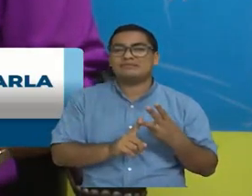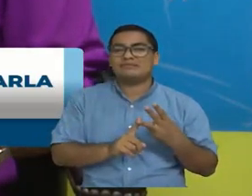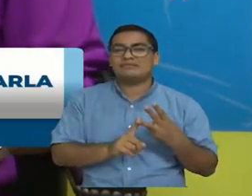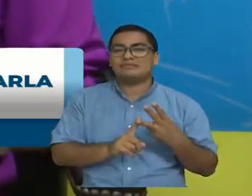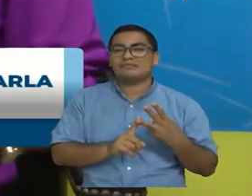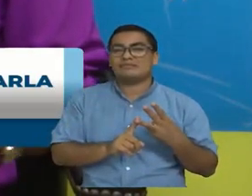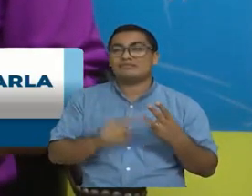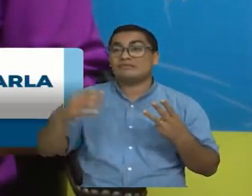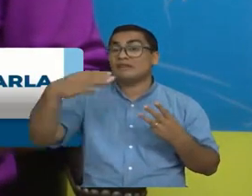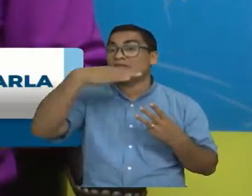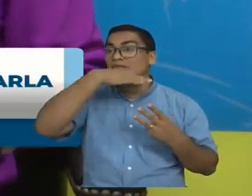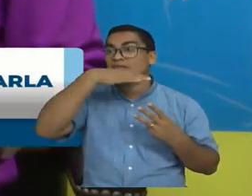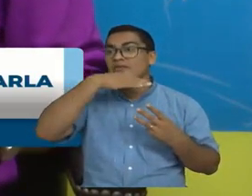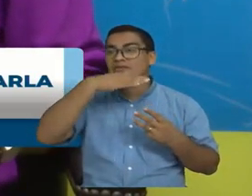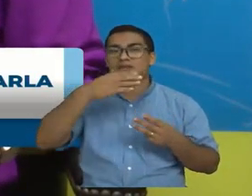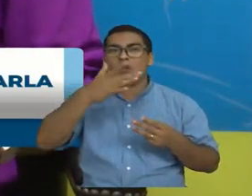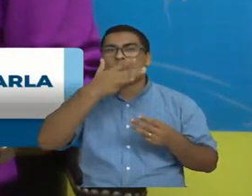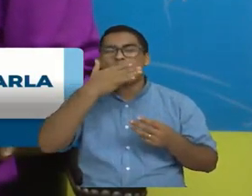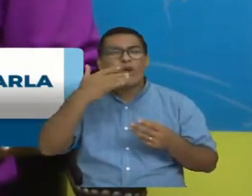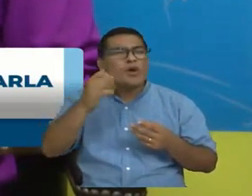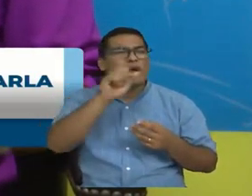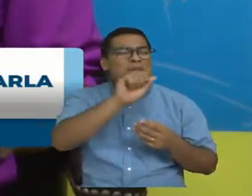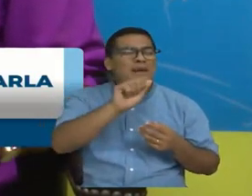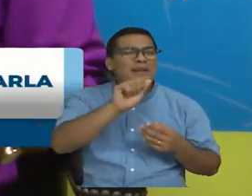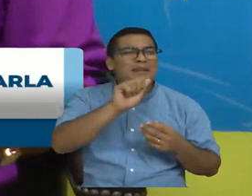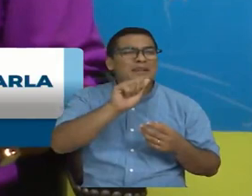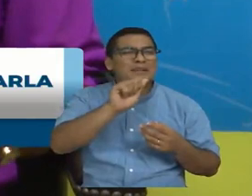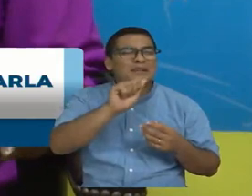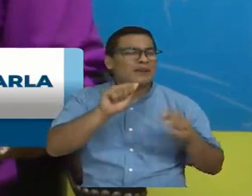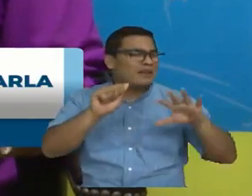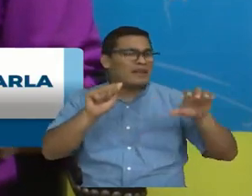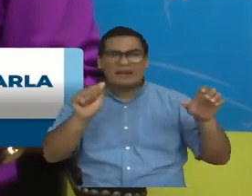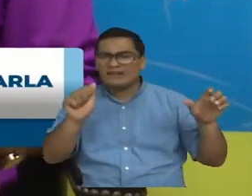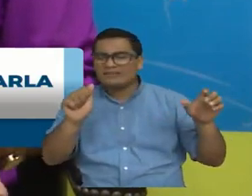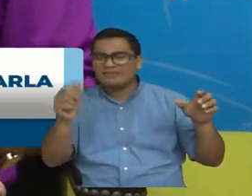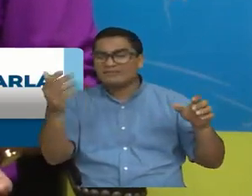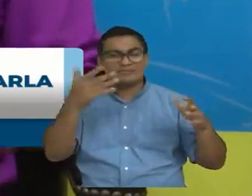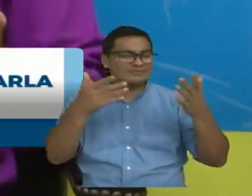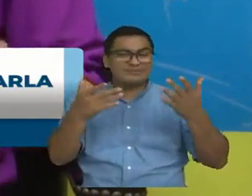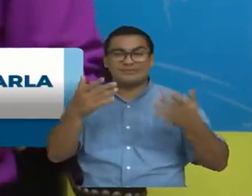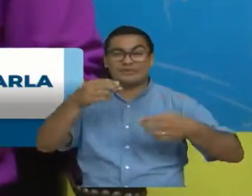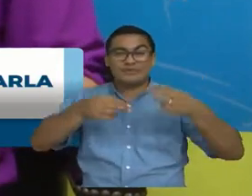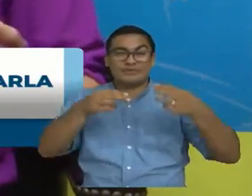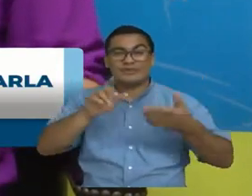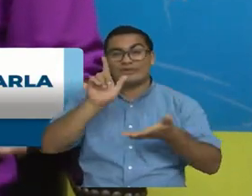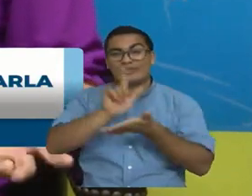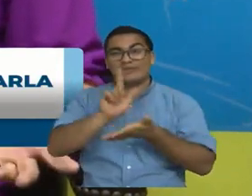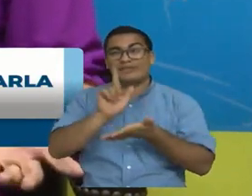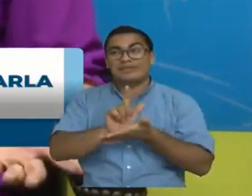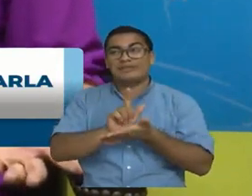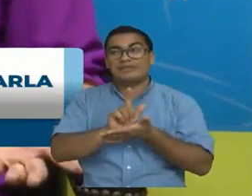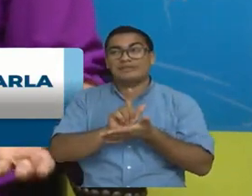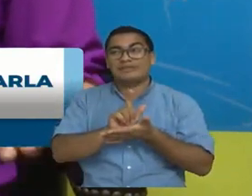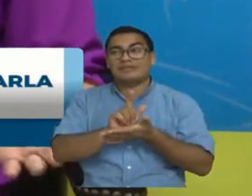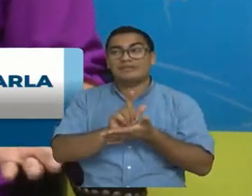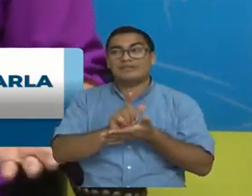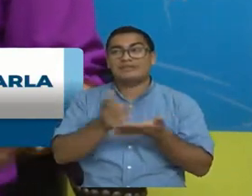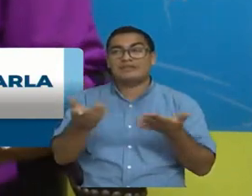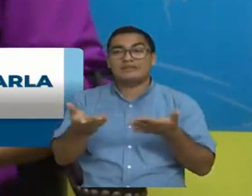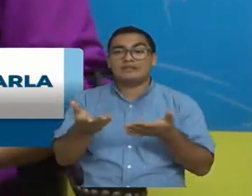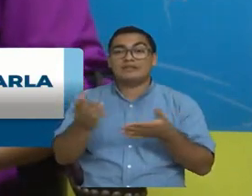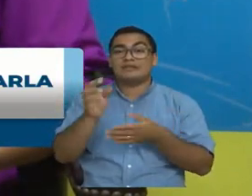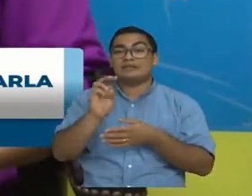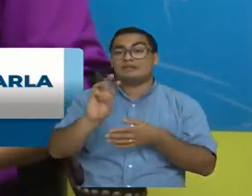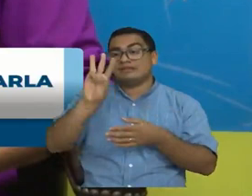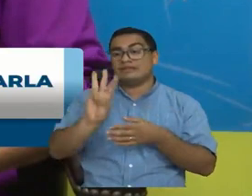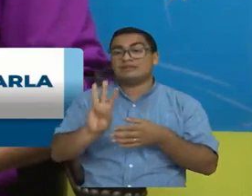difícil aprenderse los colores, los números, las letras que se ve en el aprestamiento o en el tercer nivel